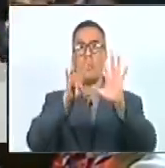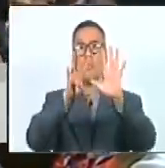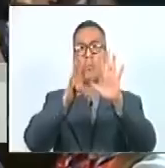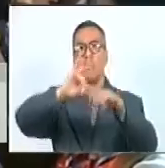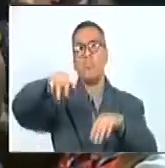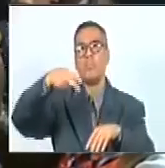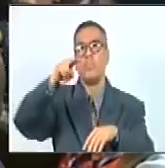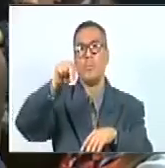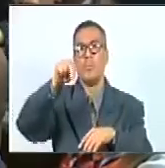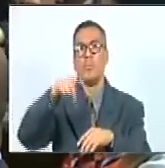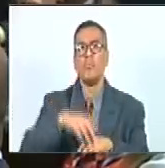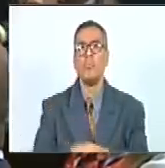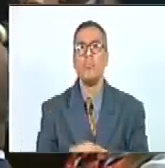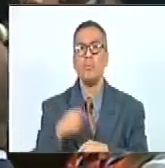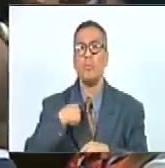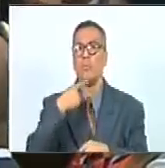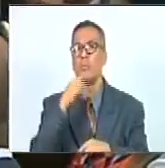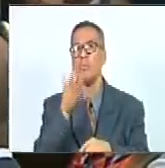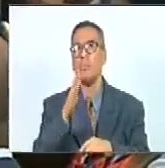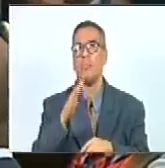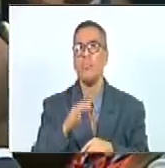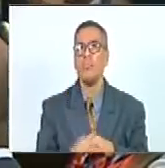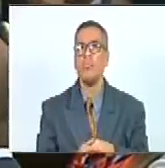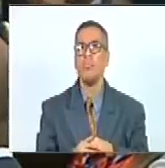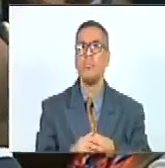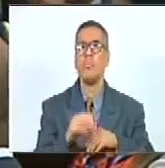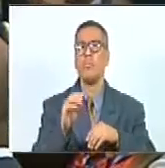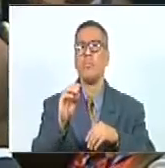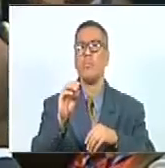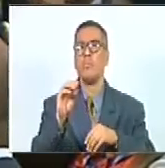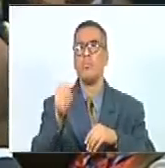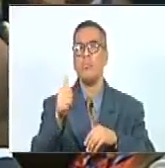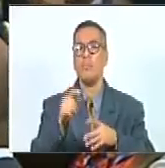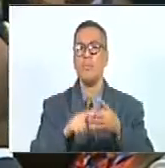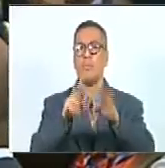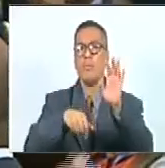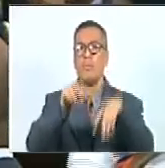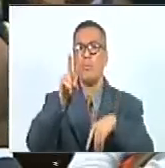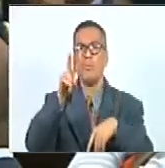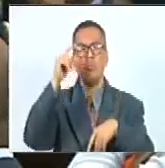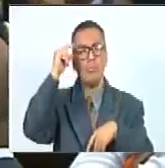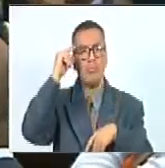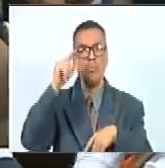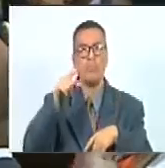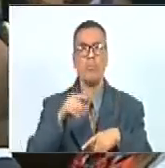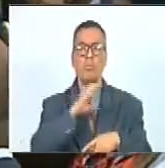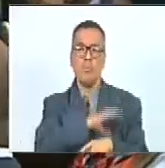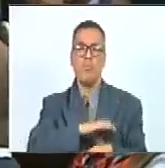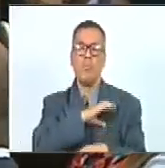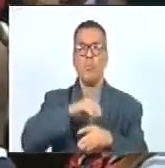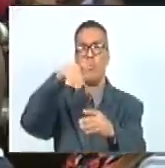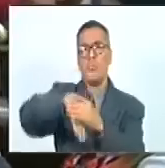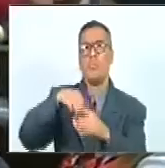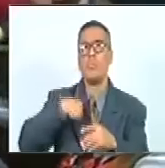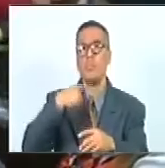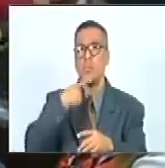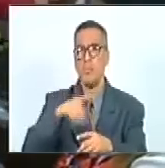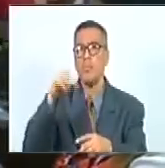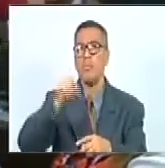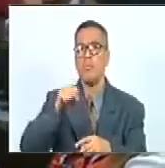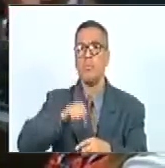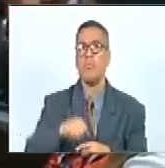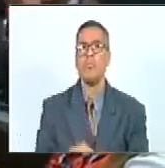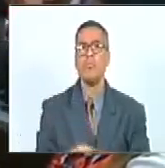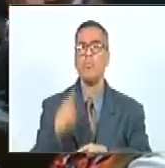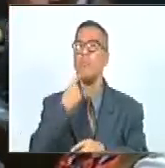junio, es decir, dentro de 10, 12 días. La comisión electoral dice que sí.